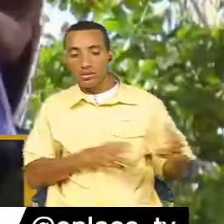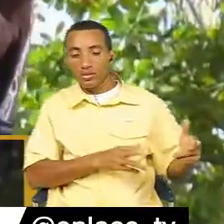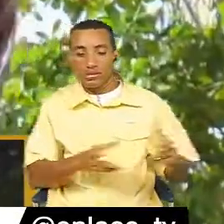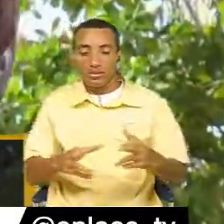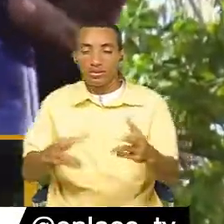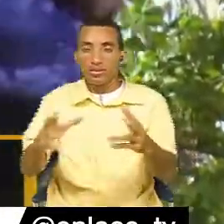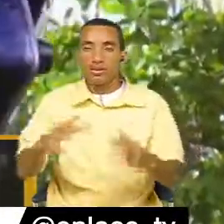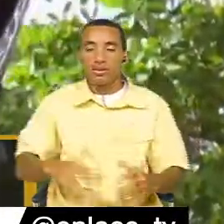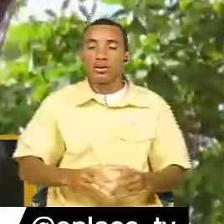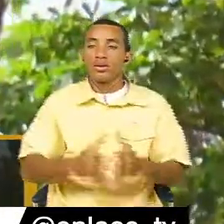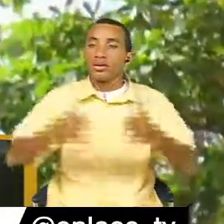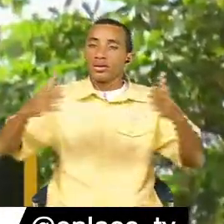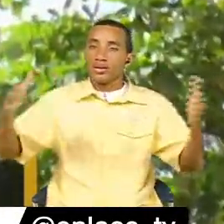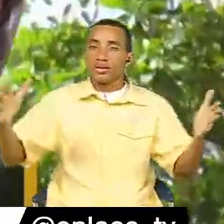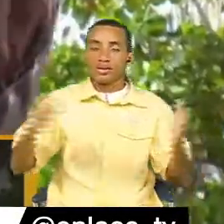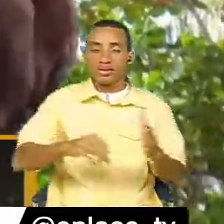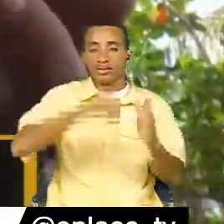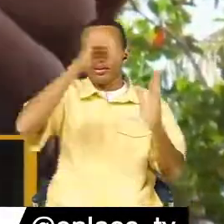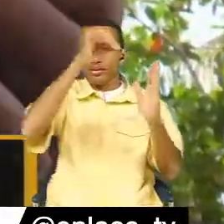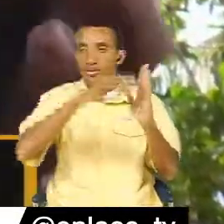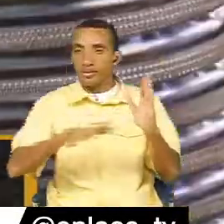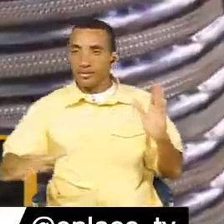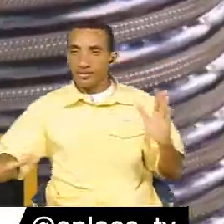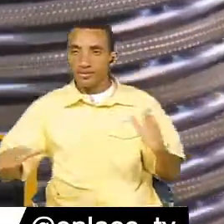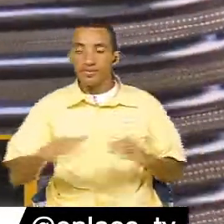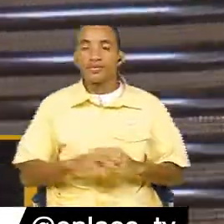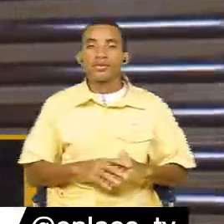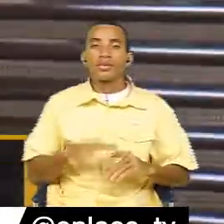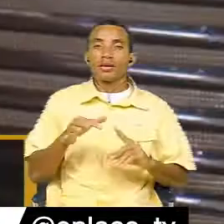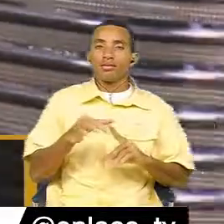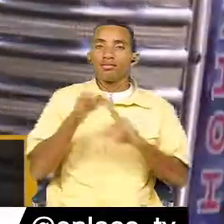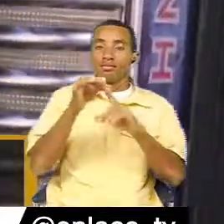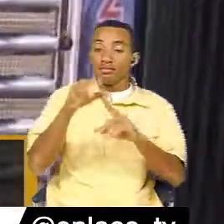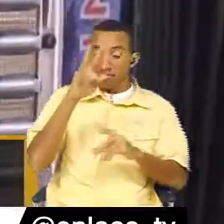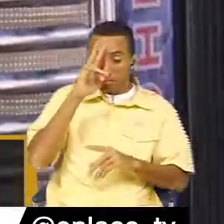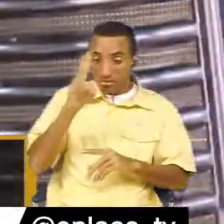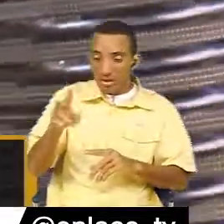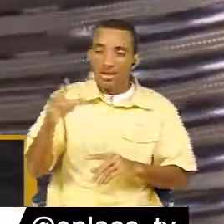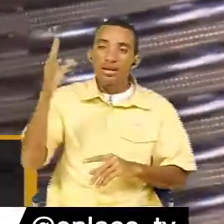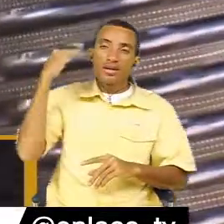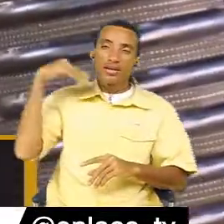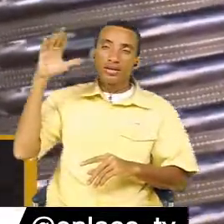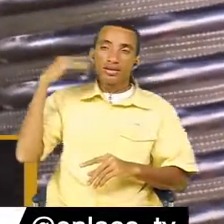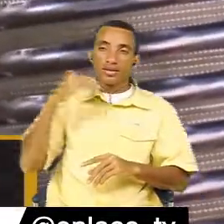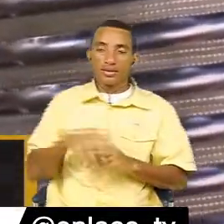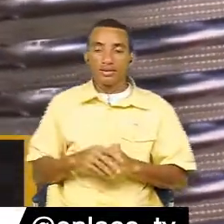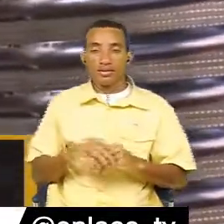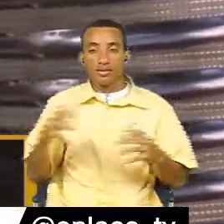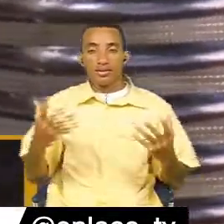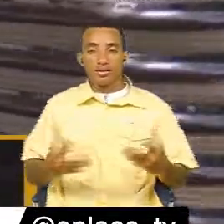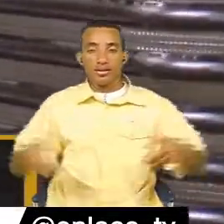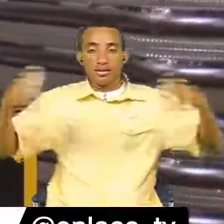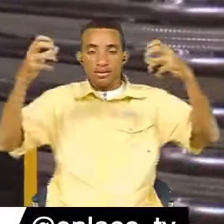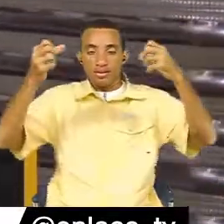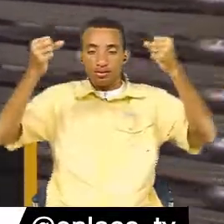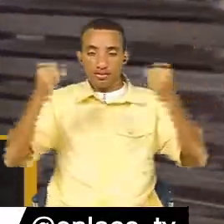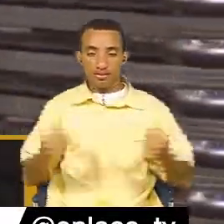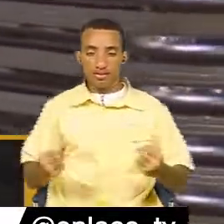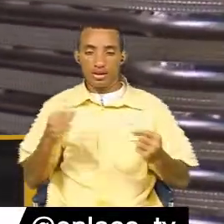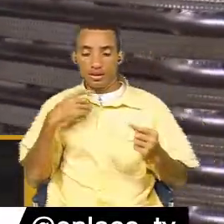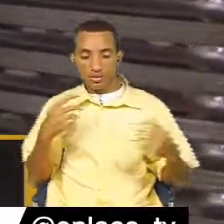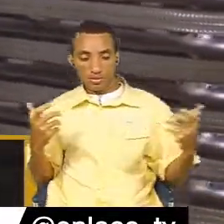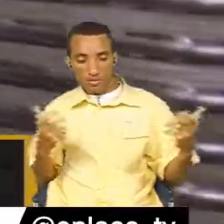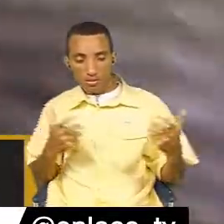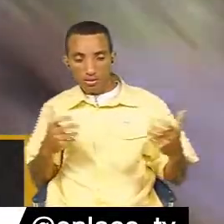Magdalena realizará un homenaje especial y reconocimiento a quien alguna vez, con su imperio vallenato, conquistó escenarios